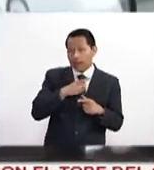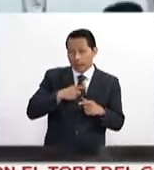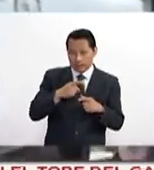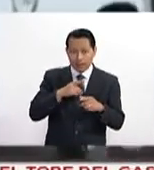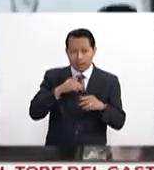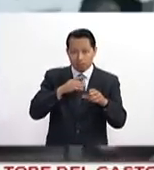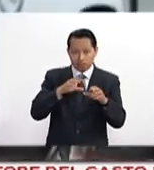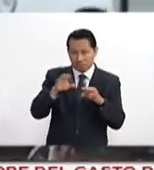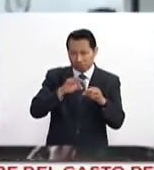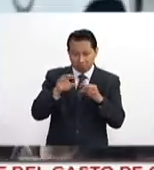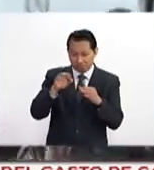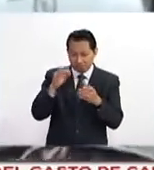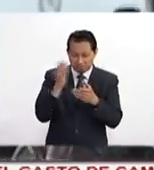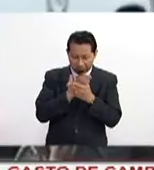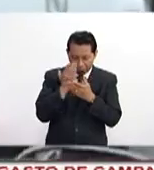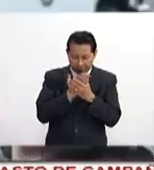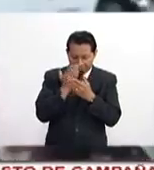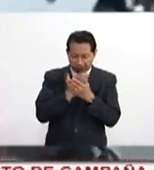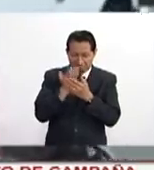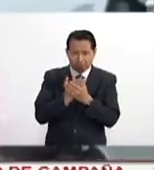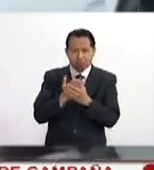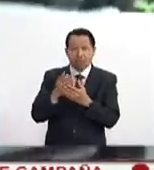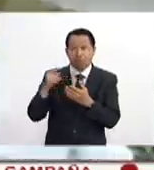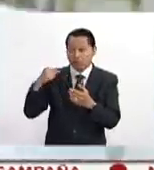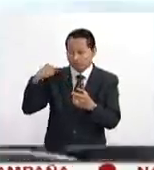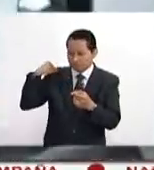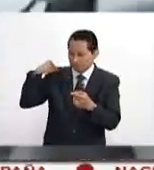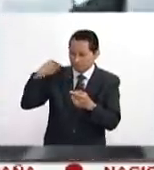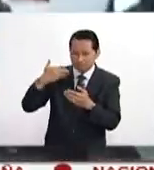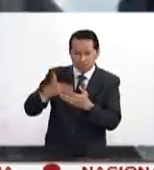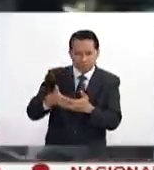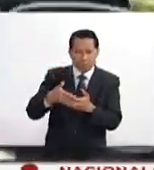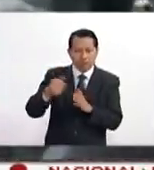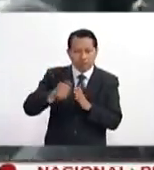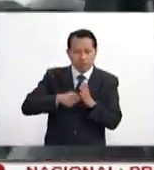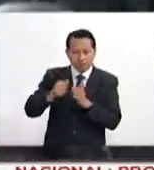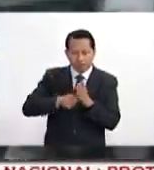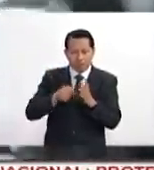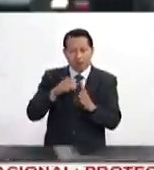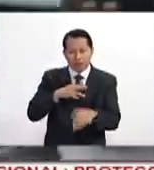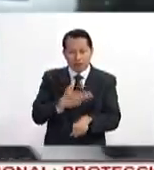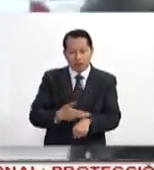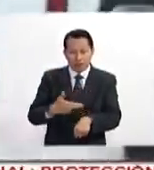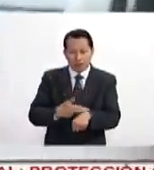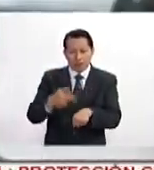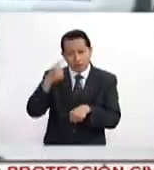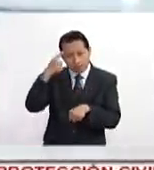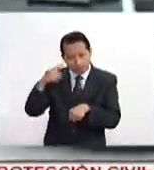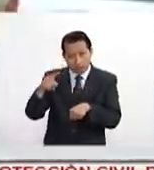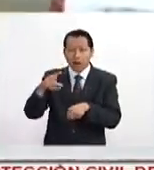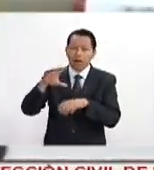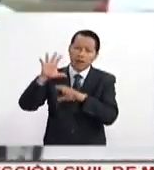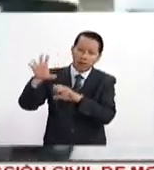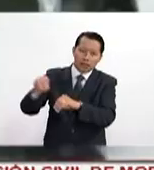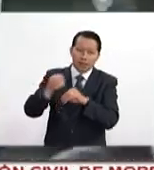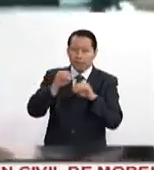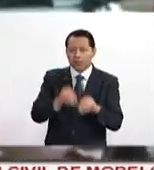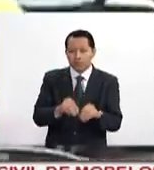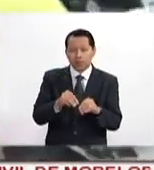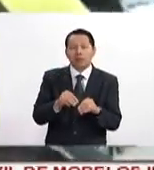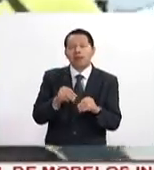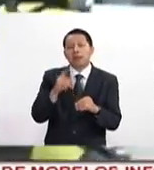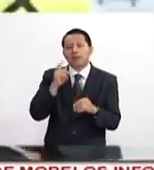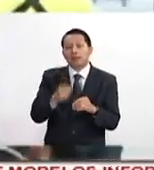reunido durante estos meses que duró pues el trámite de la extradición. Eso es muy relativo. Hay que